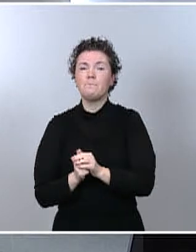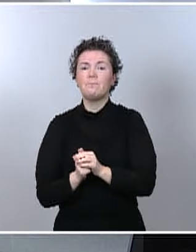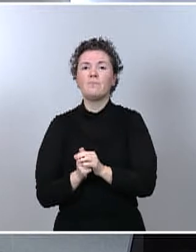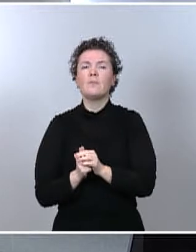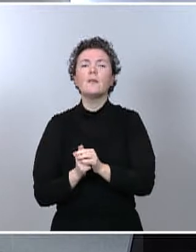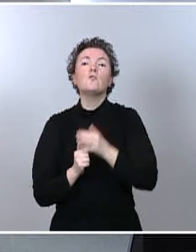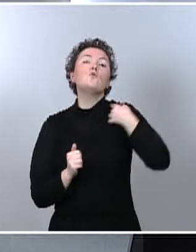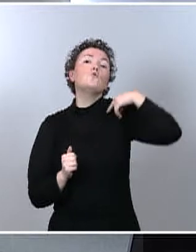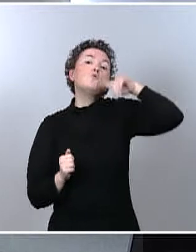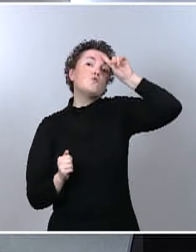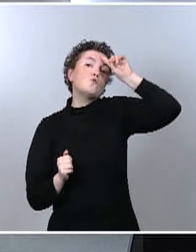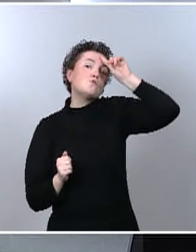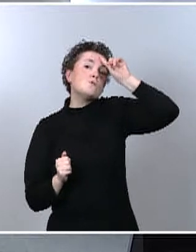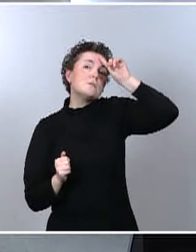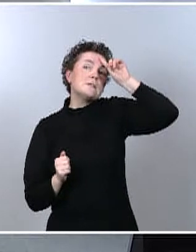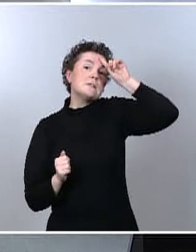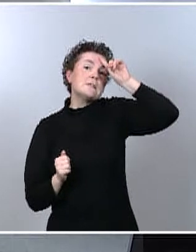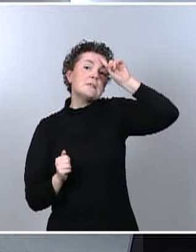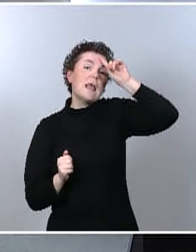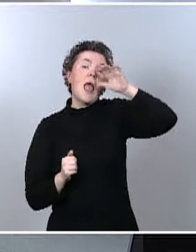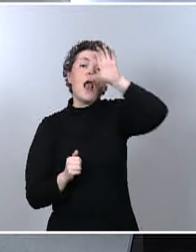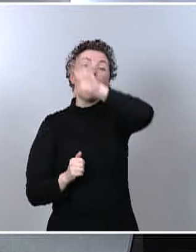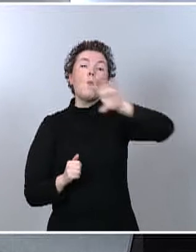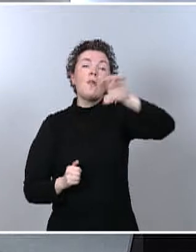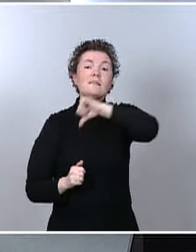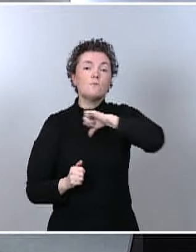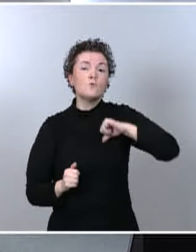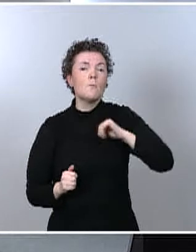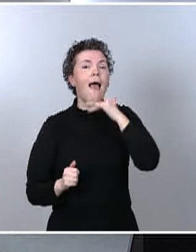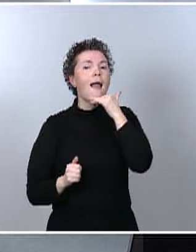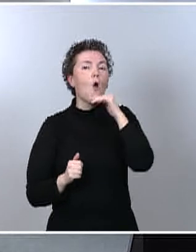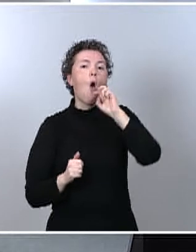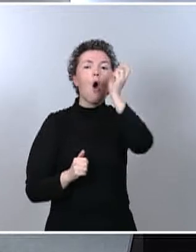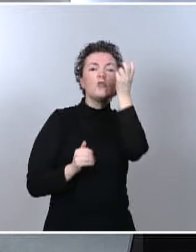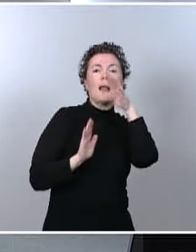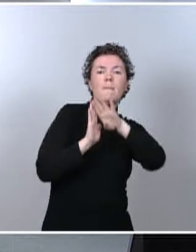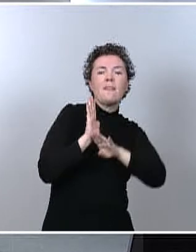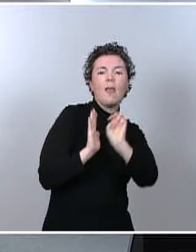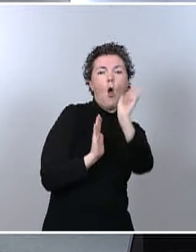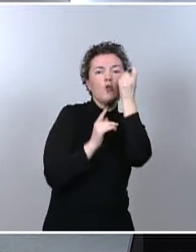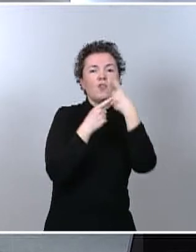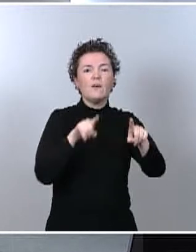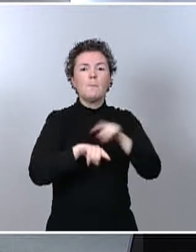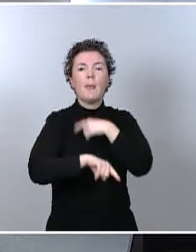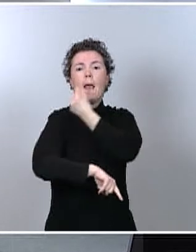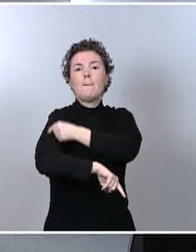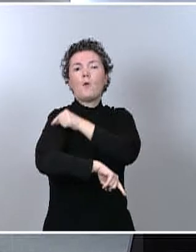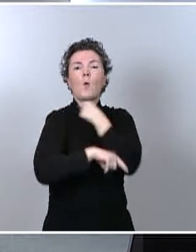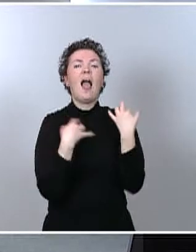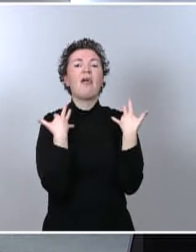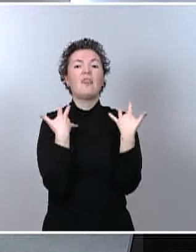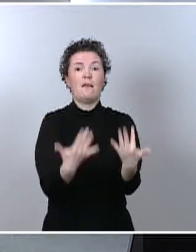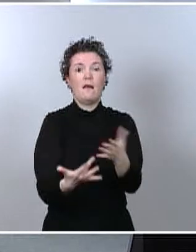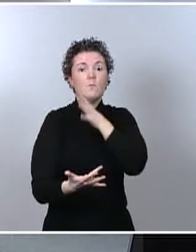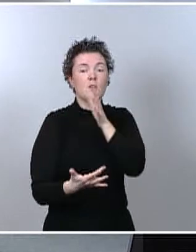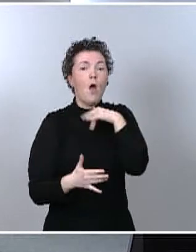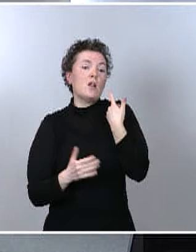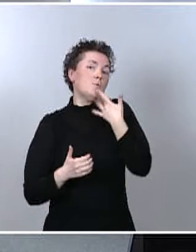Sí, hola, buenas tardes. Ministro, quería incidir en la pregunta del compañero con respecto a la aceleración de la